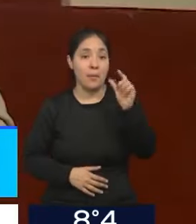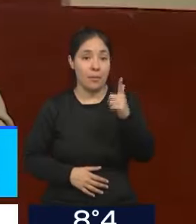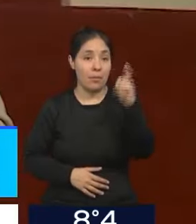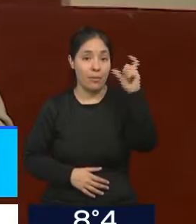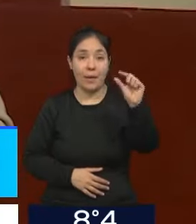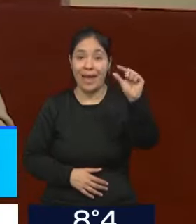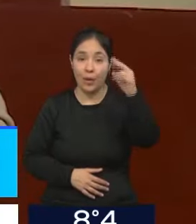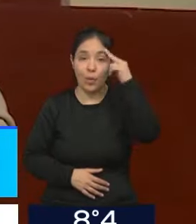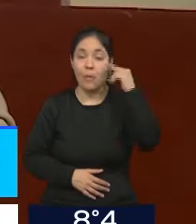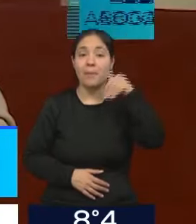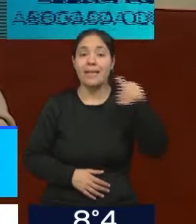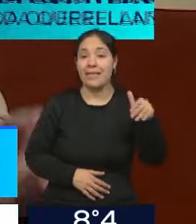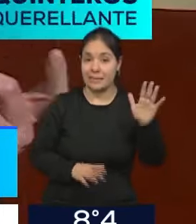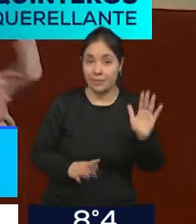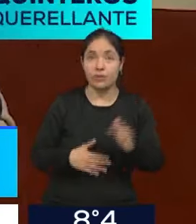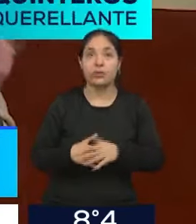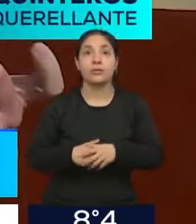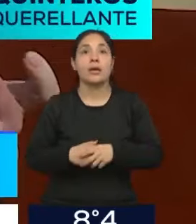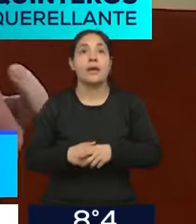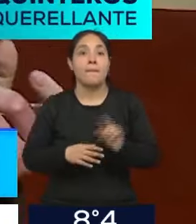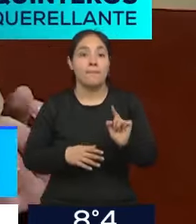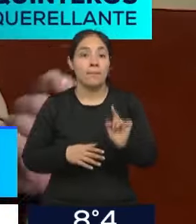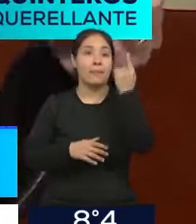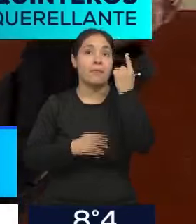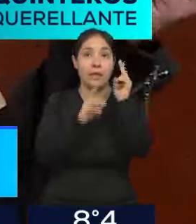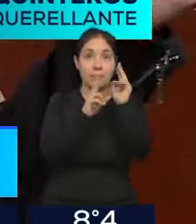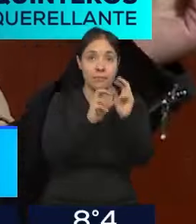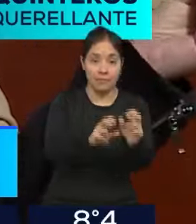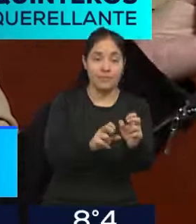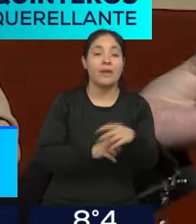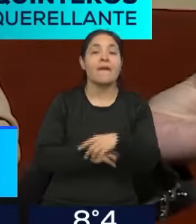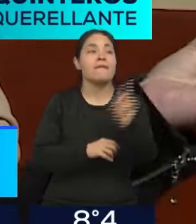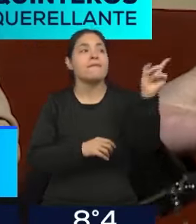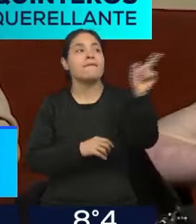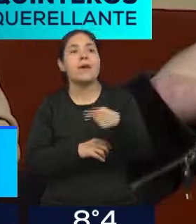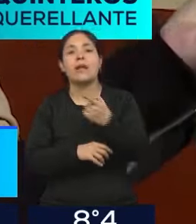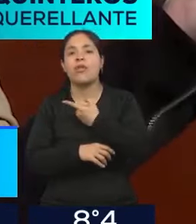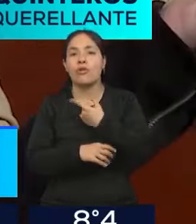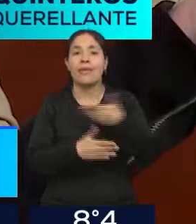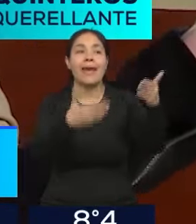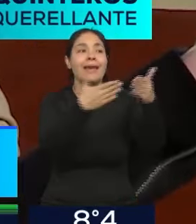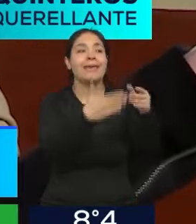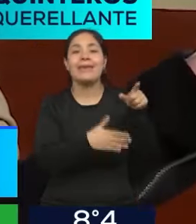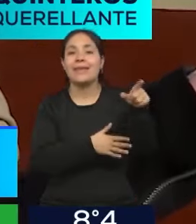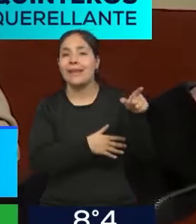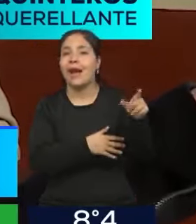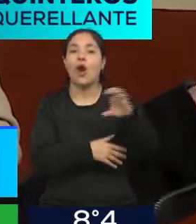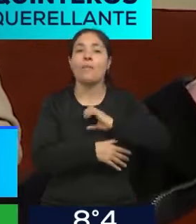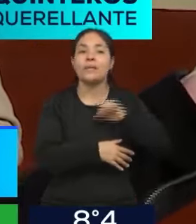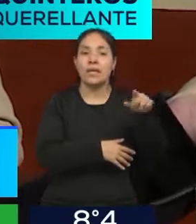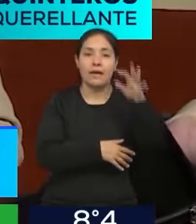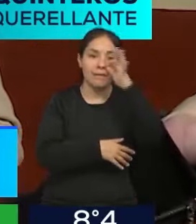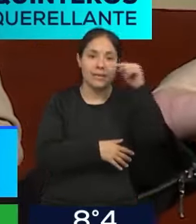Que la pericia, la primera reconstrucción es que proviene de la esquina de la comisaría